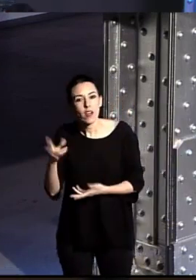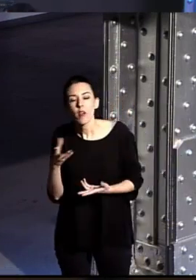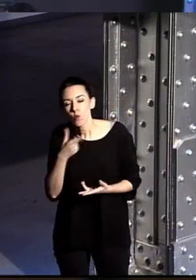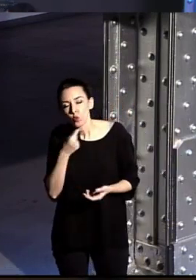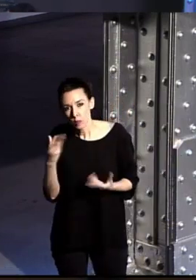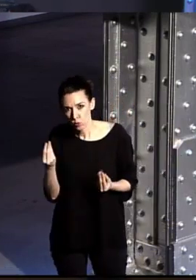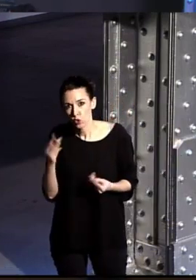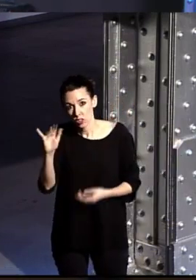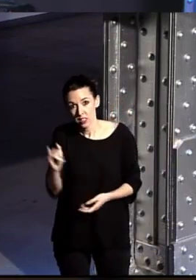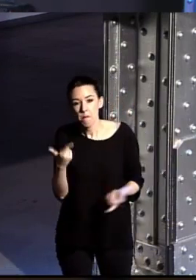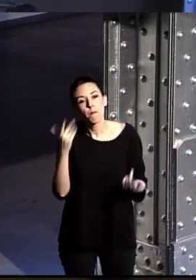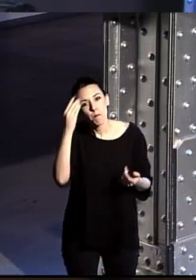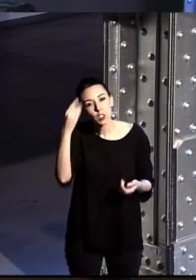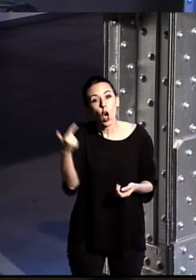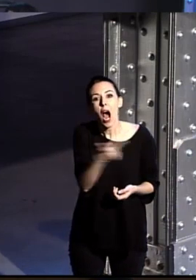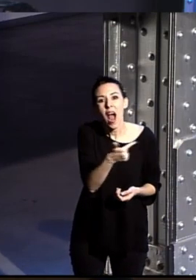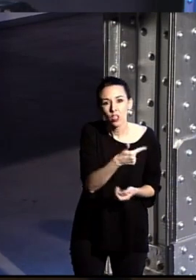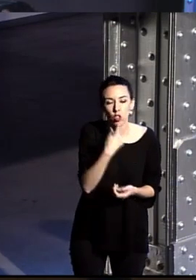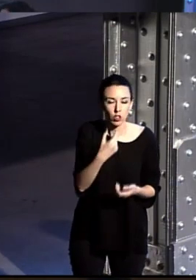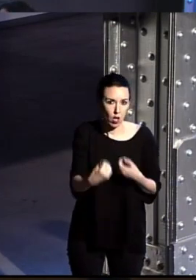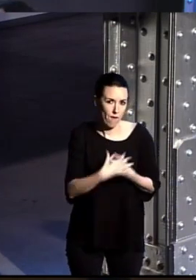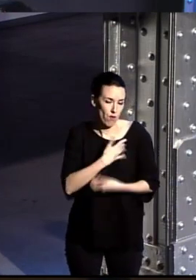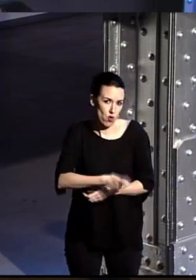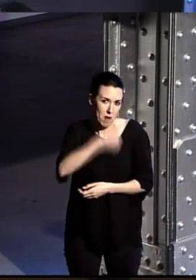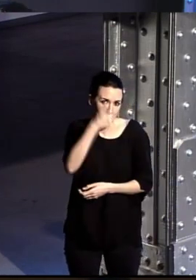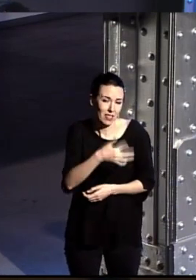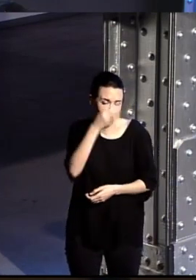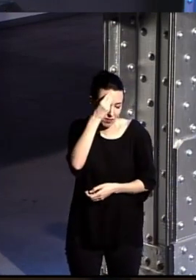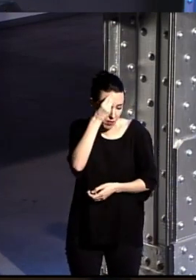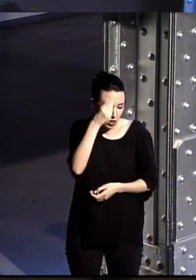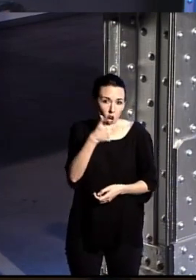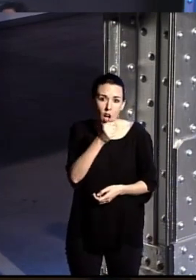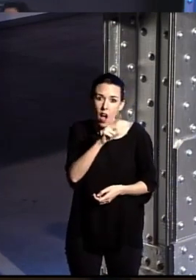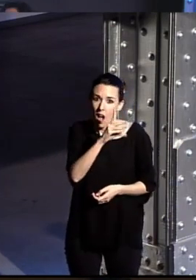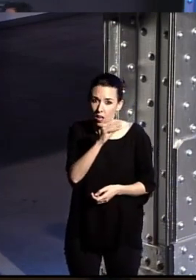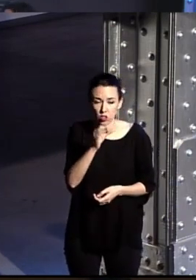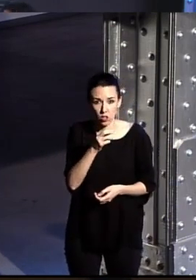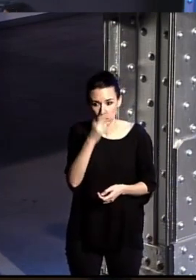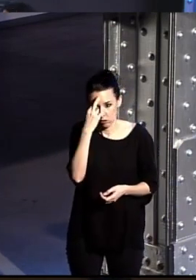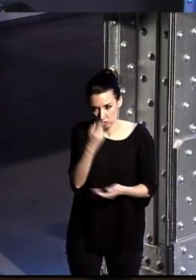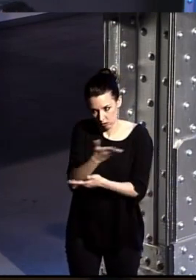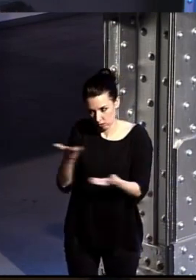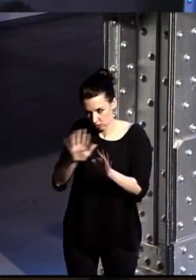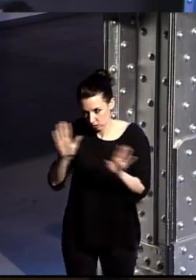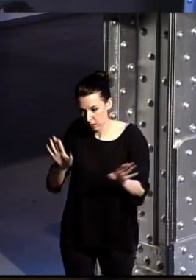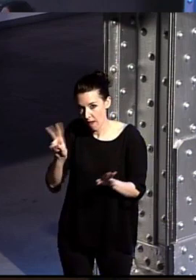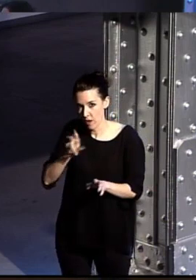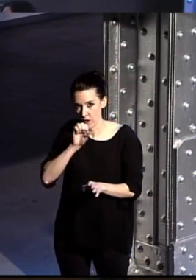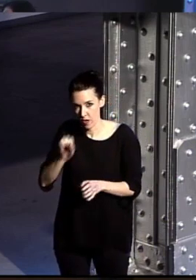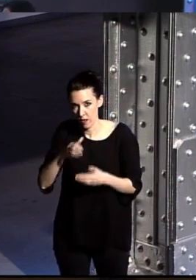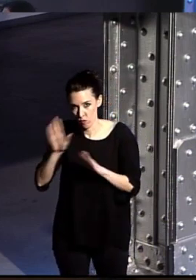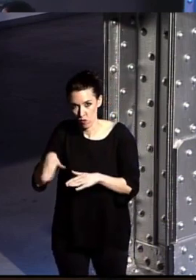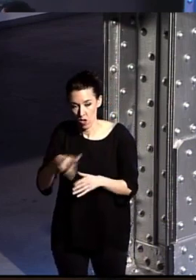que Galdós me ha influido mucho más, y además creo que Galdós, con todos mis respetos para los vernianos, es